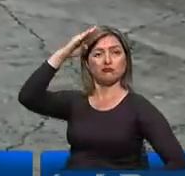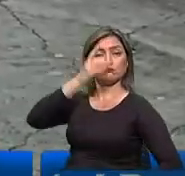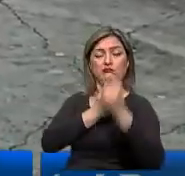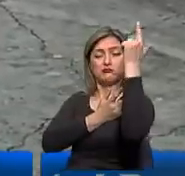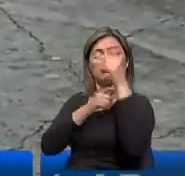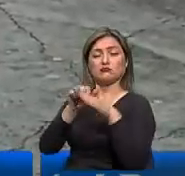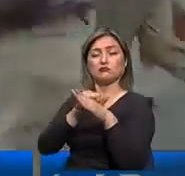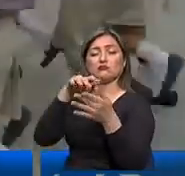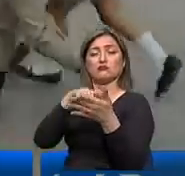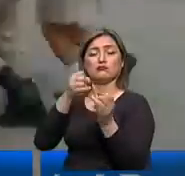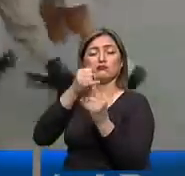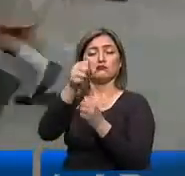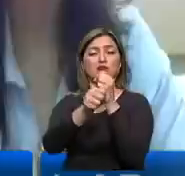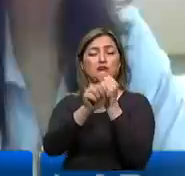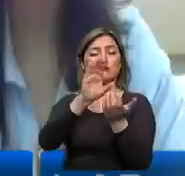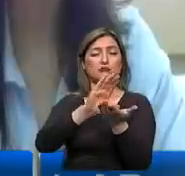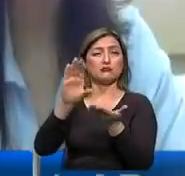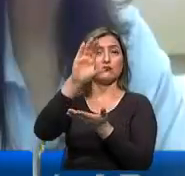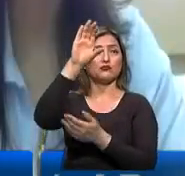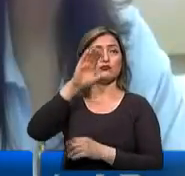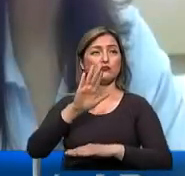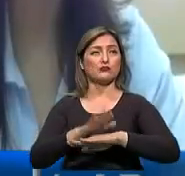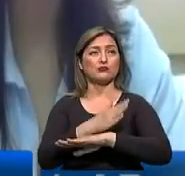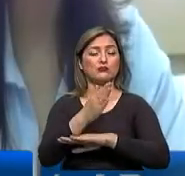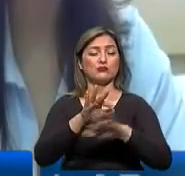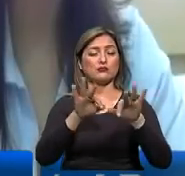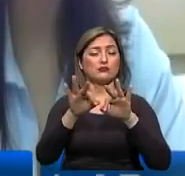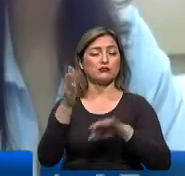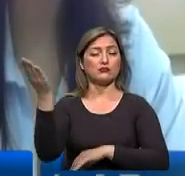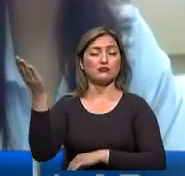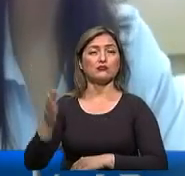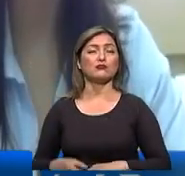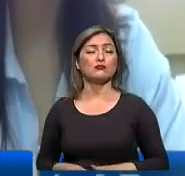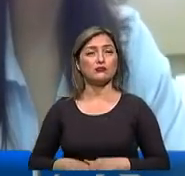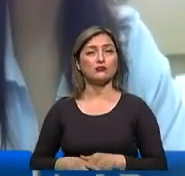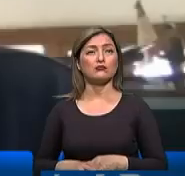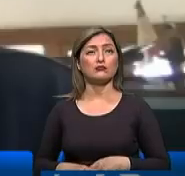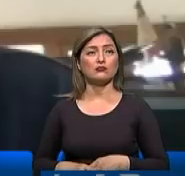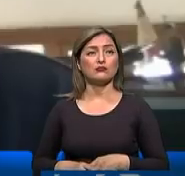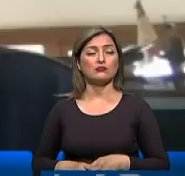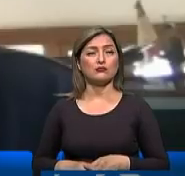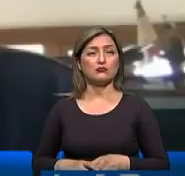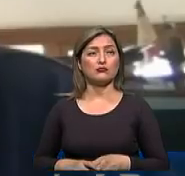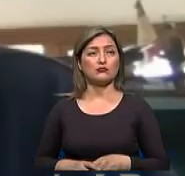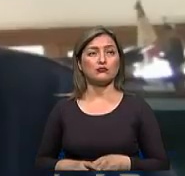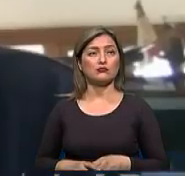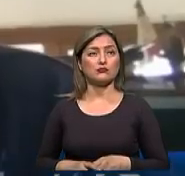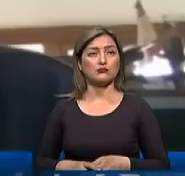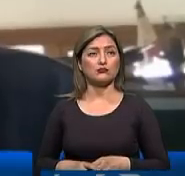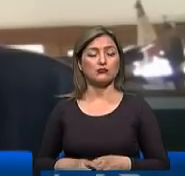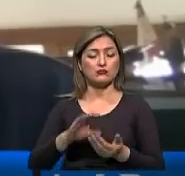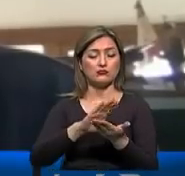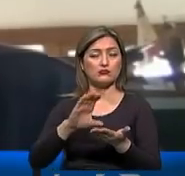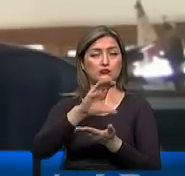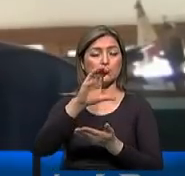los estudiantes de los últimos años del colegio. Las razones las explica el ministro de Defensa, Luis Hernández. Si es que están en los